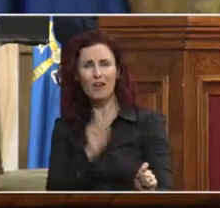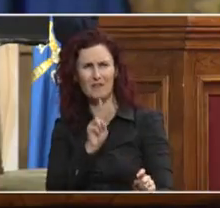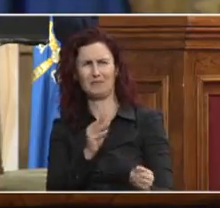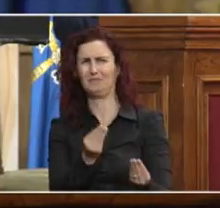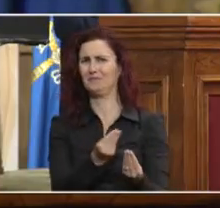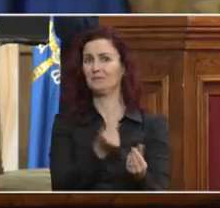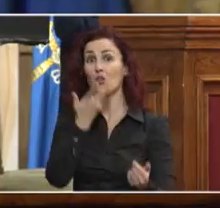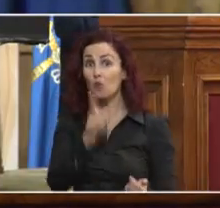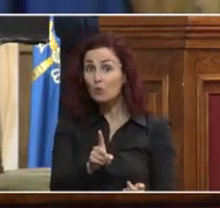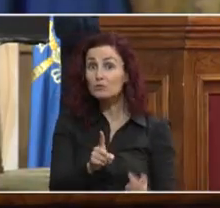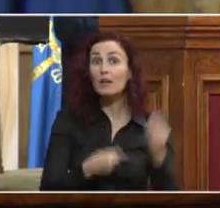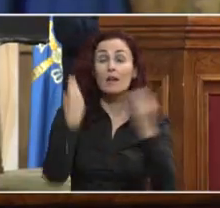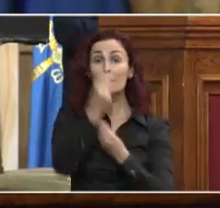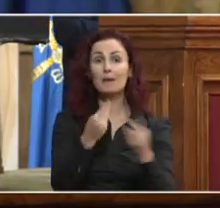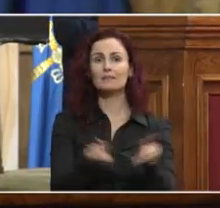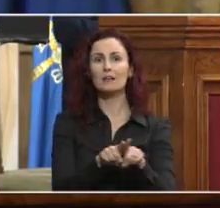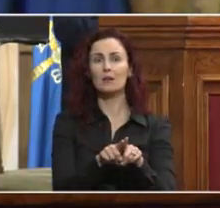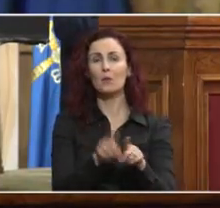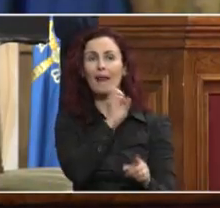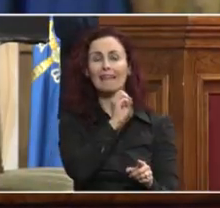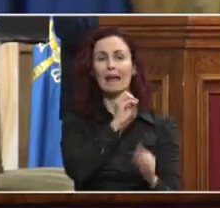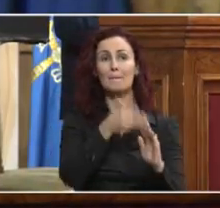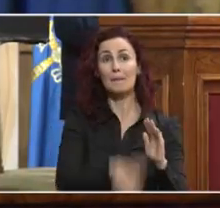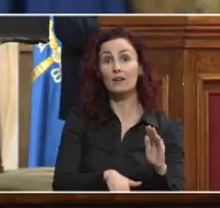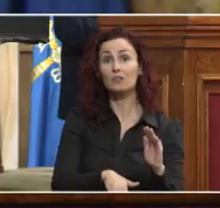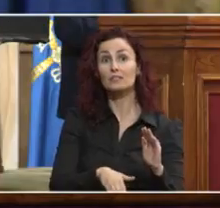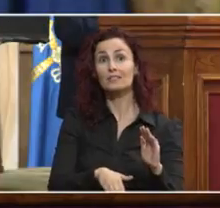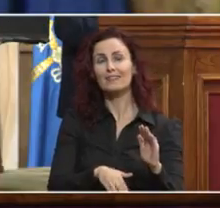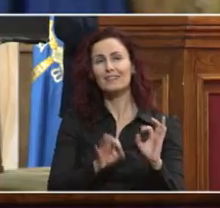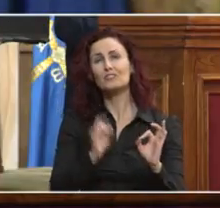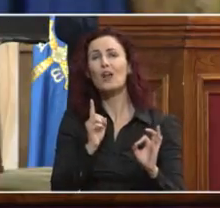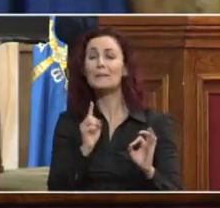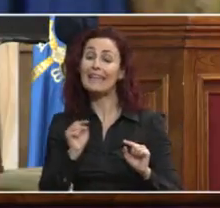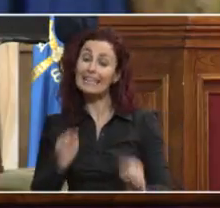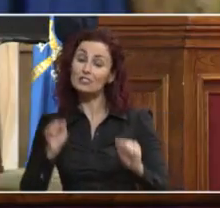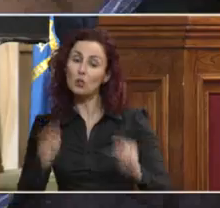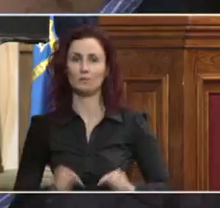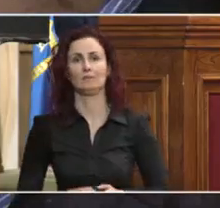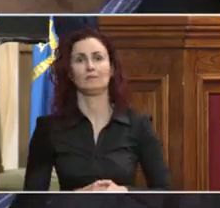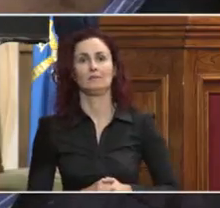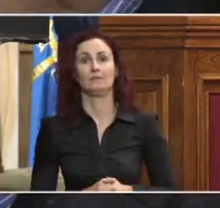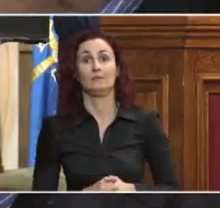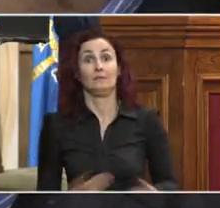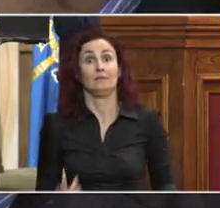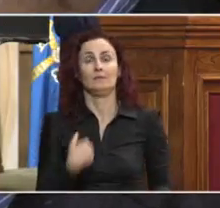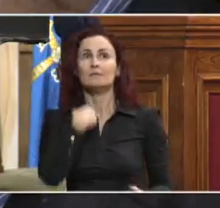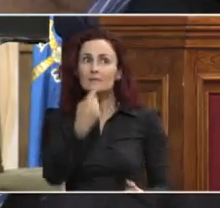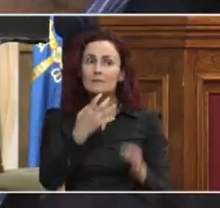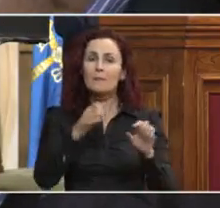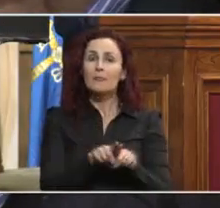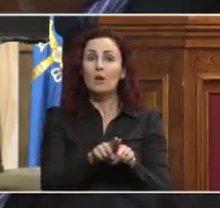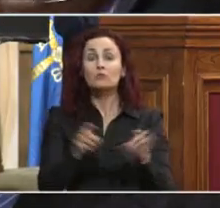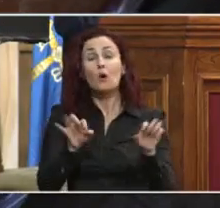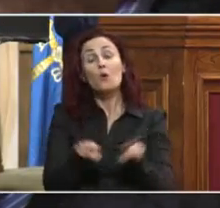malinterpretan y cada vez piensan menos en cantar y más en solamente eso. Diríase que son más aristotélicos